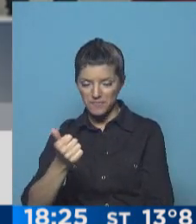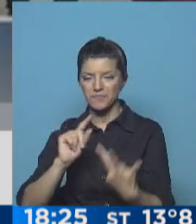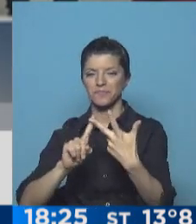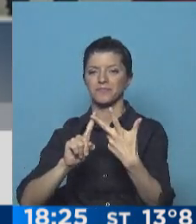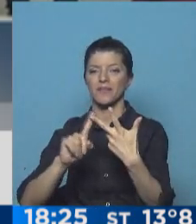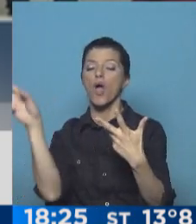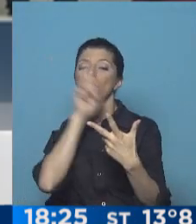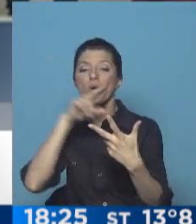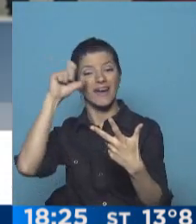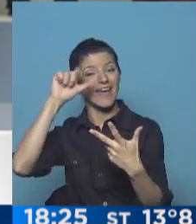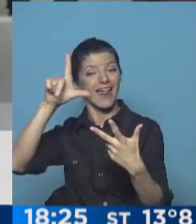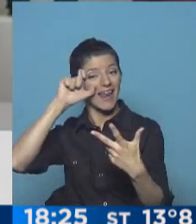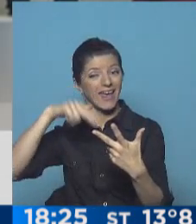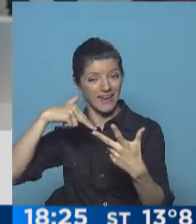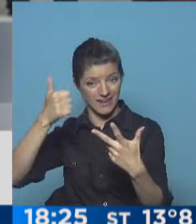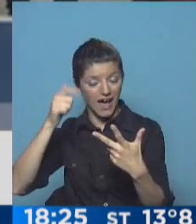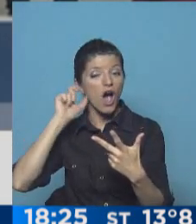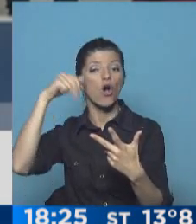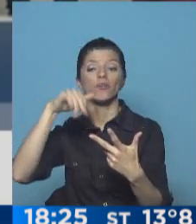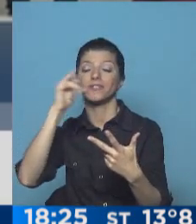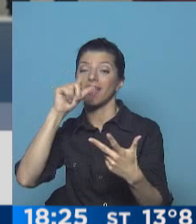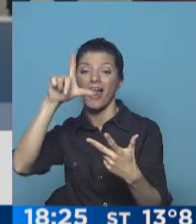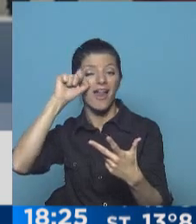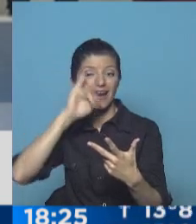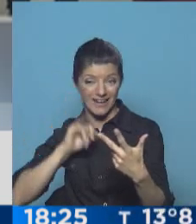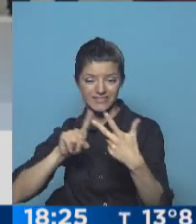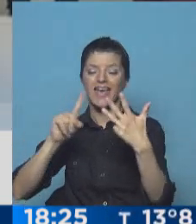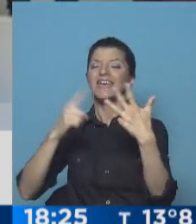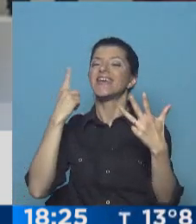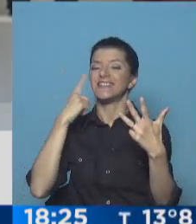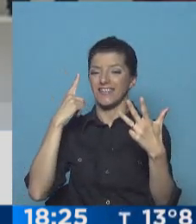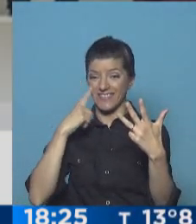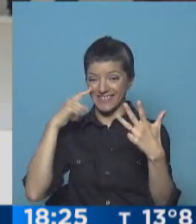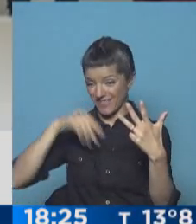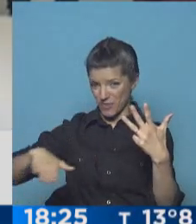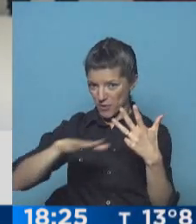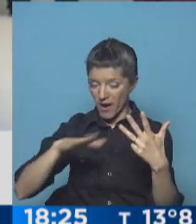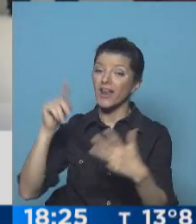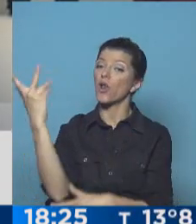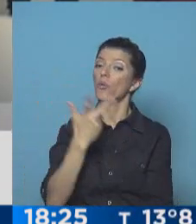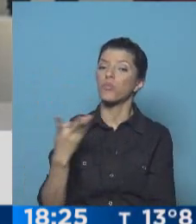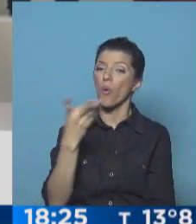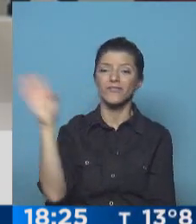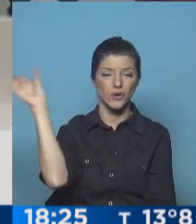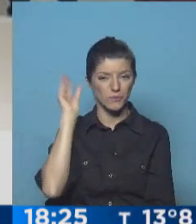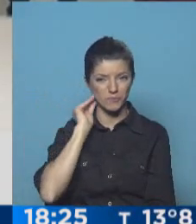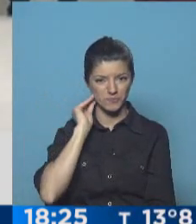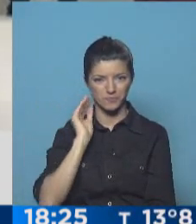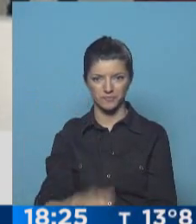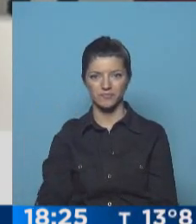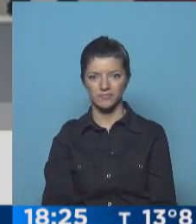la señora Elena González de Rams y el intendente municipal de Gallegos, Pablo Grasso, presidente. Allí la escuchan en ese sector que acaba de recorrer.